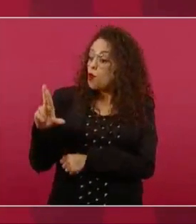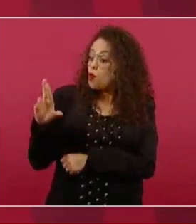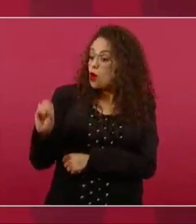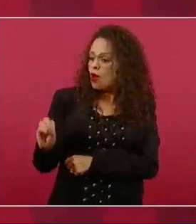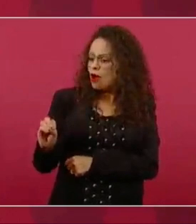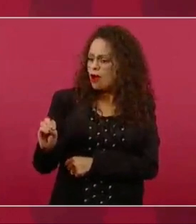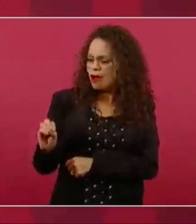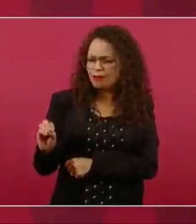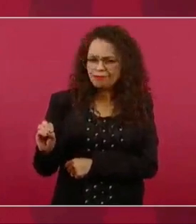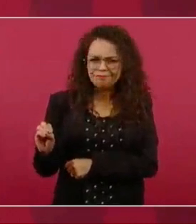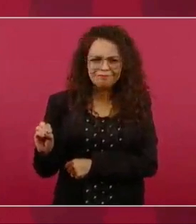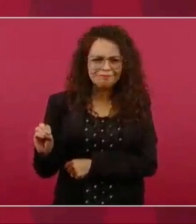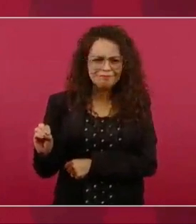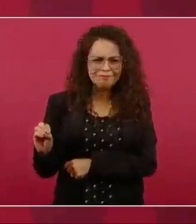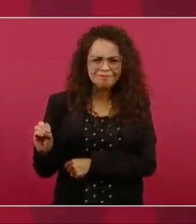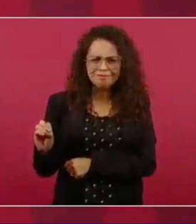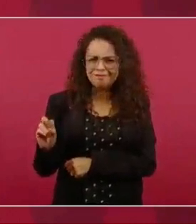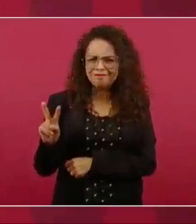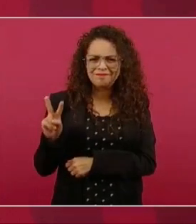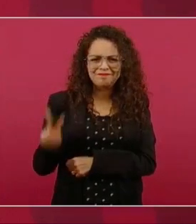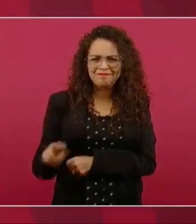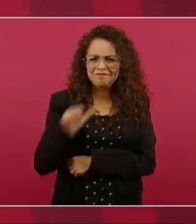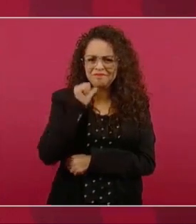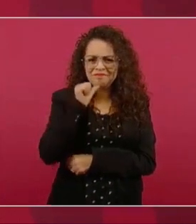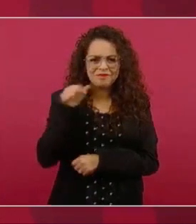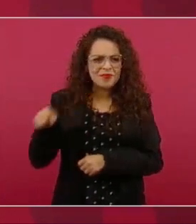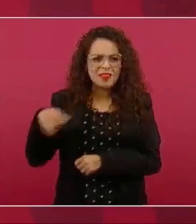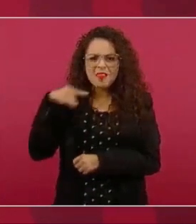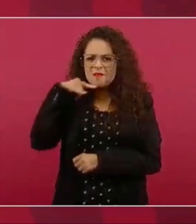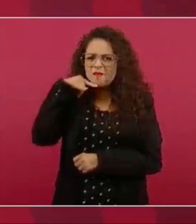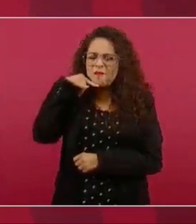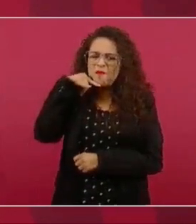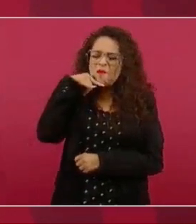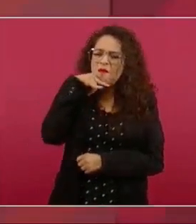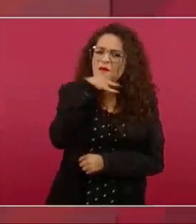y su doctrina es la hipocresía, el doble discurso,